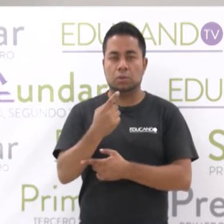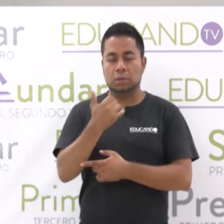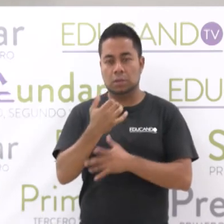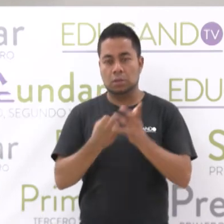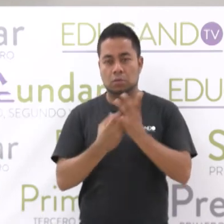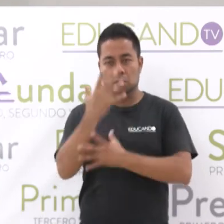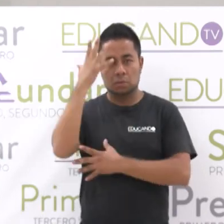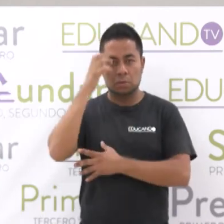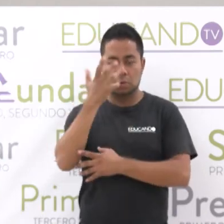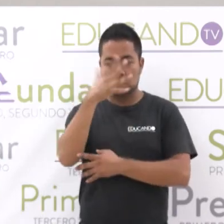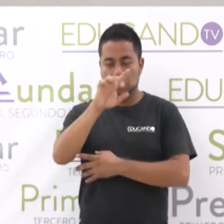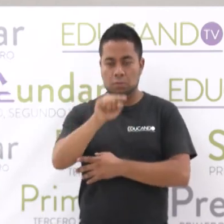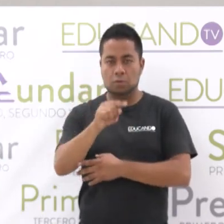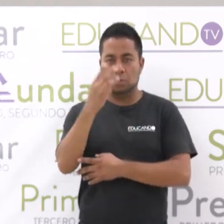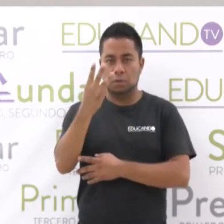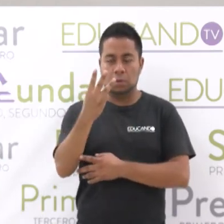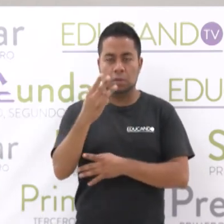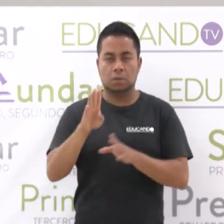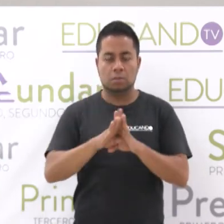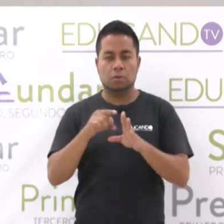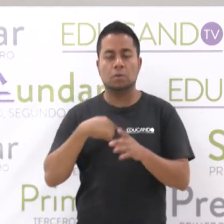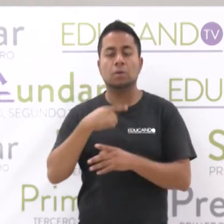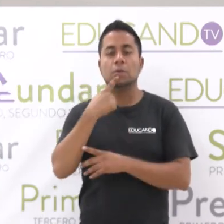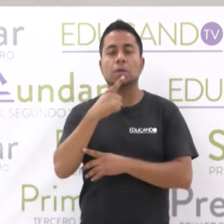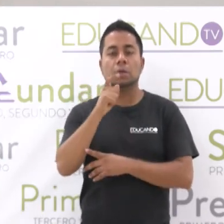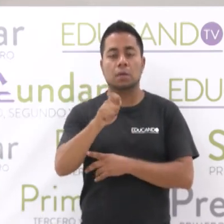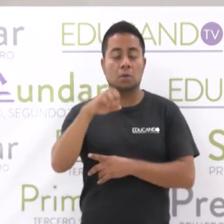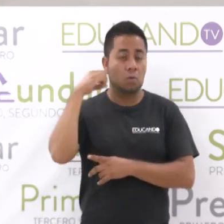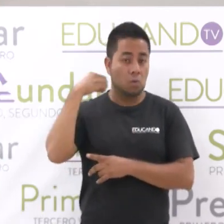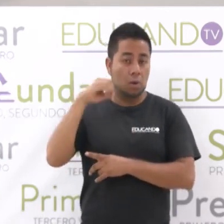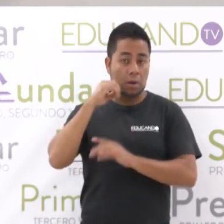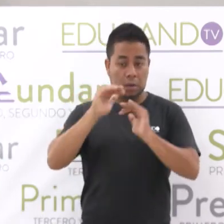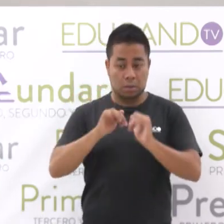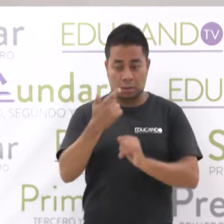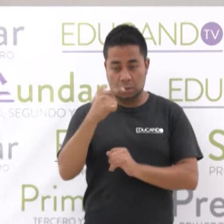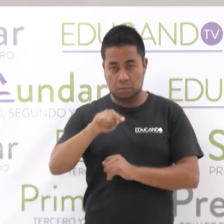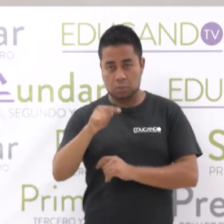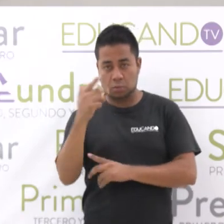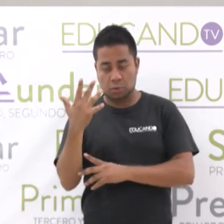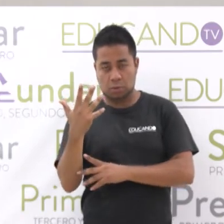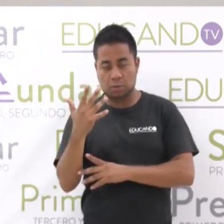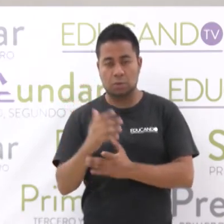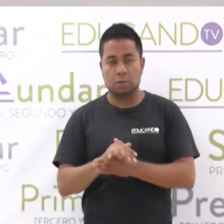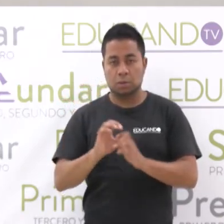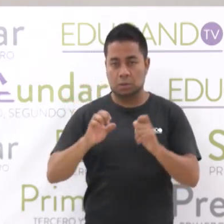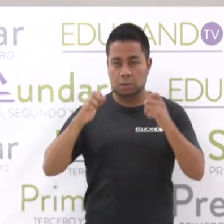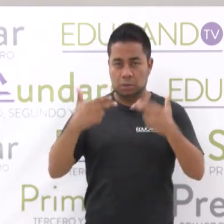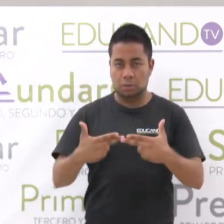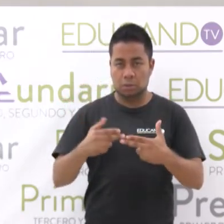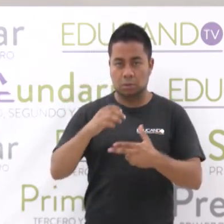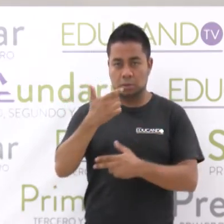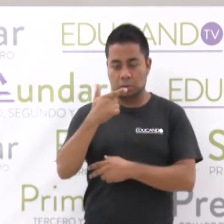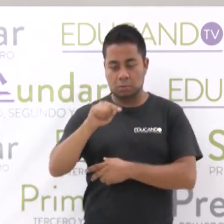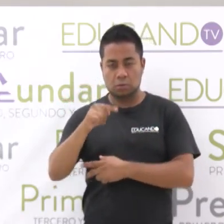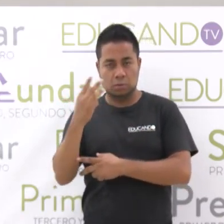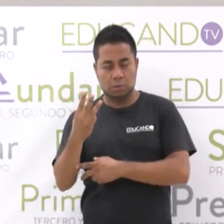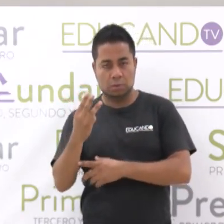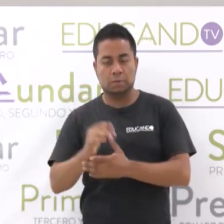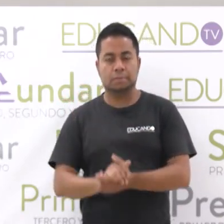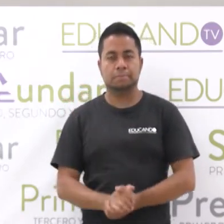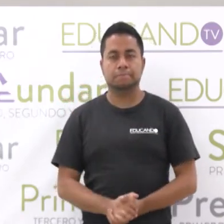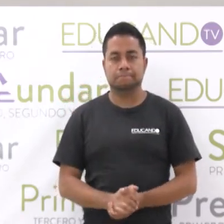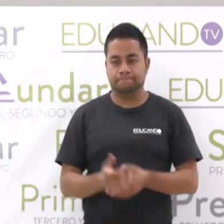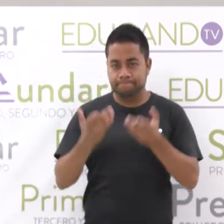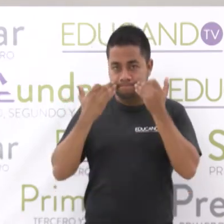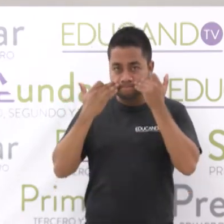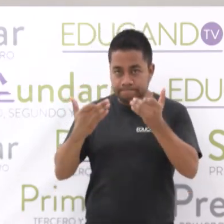con 10.3. Y como les decía yo, Oaxaca con 7.5 y Chiapas con 7.3. ¿Ustedes